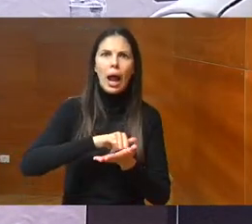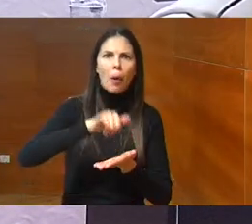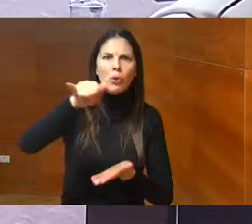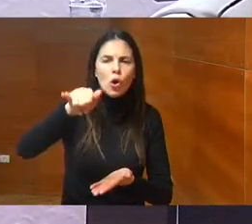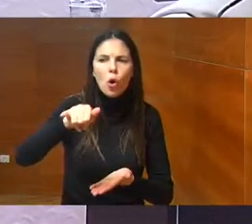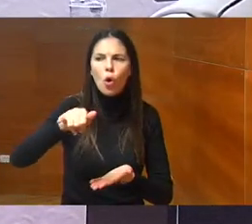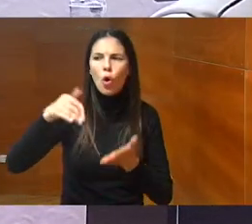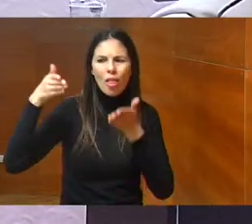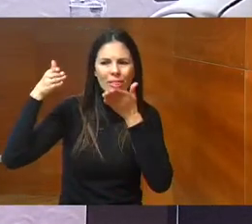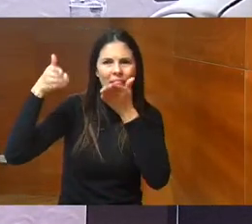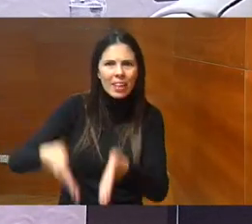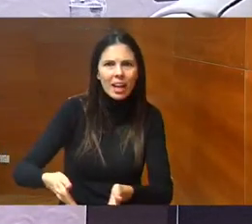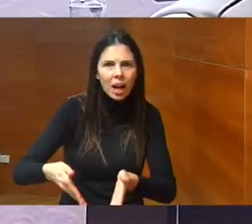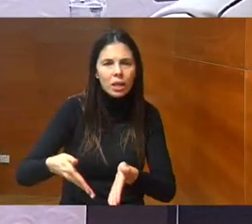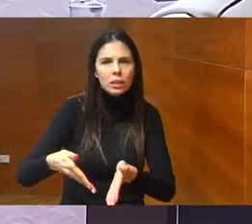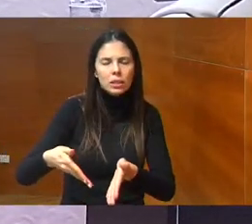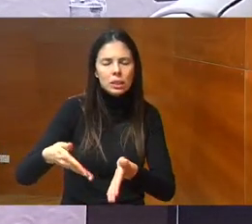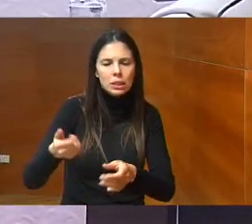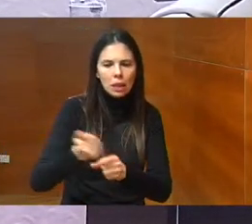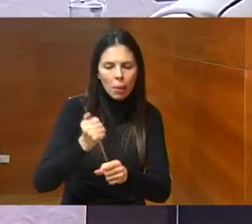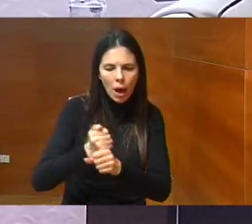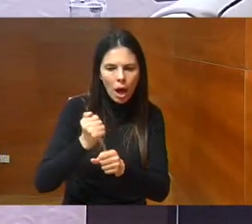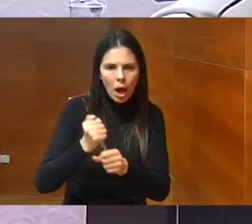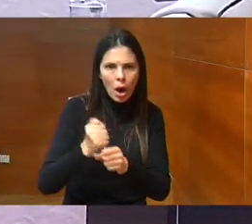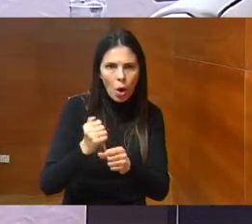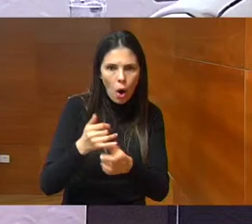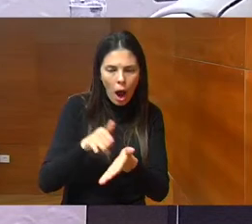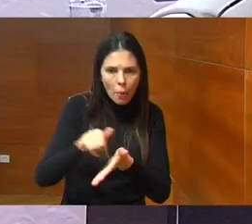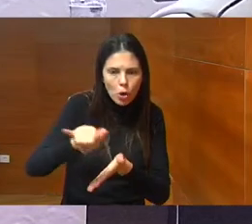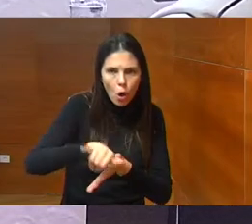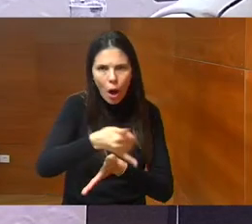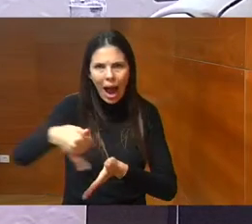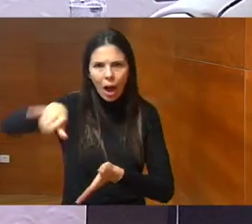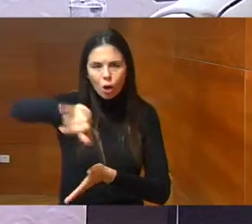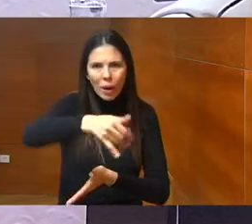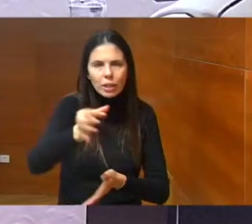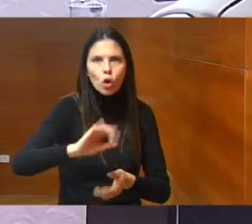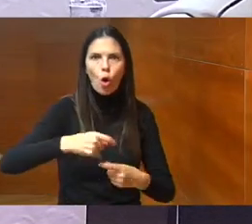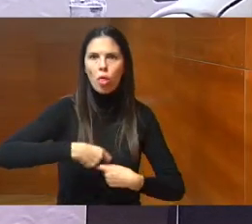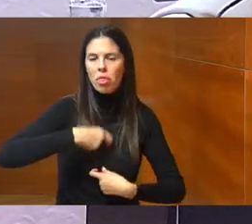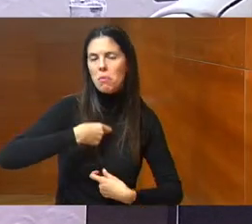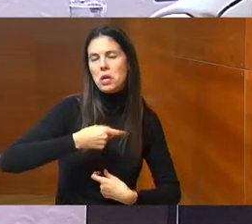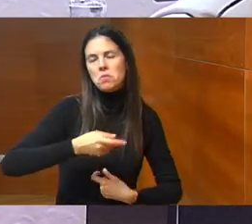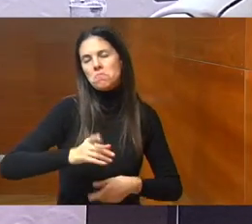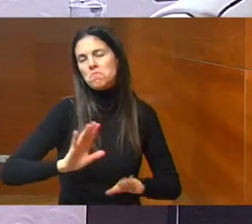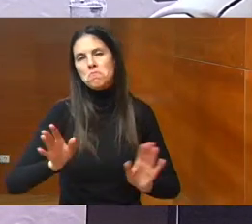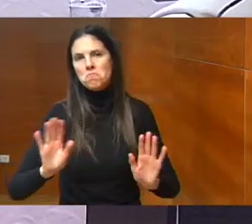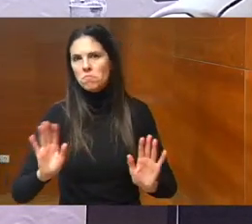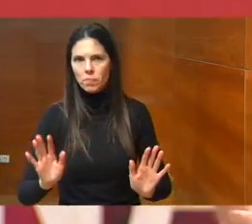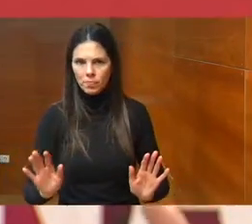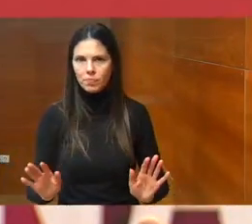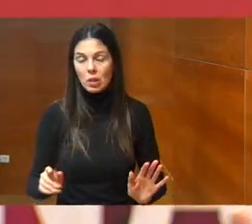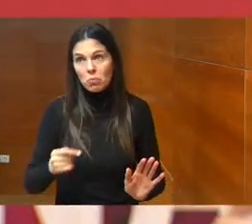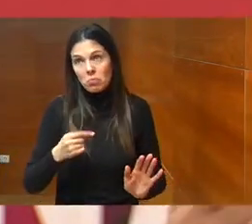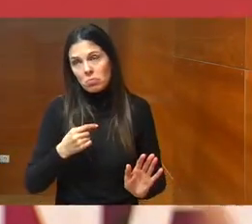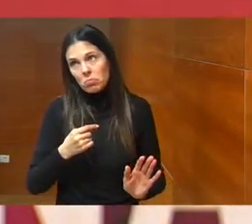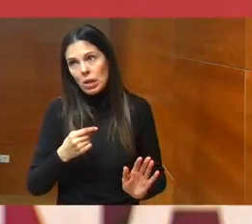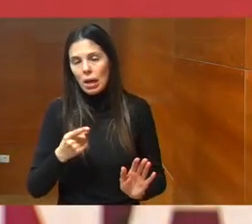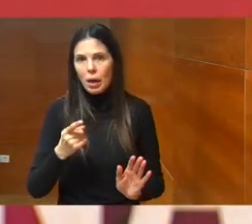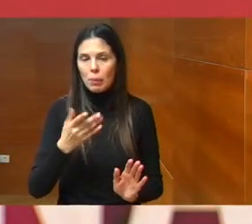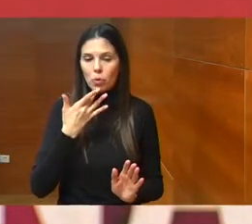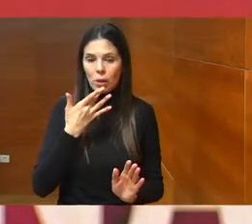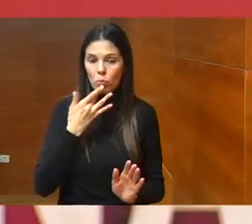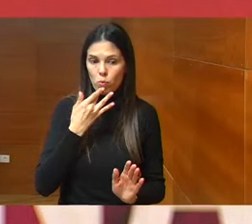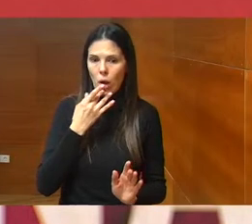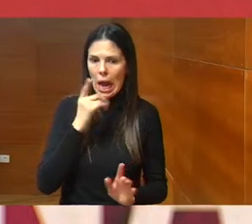a dedicarse Aviación o boa acrobático civil como era normal bueno normal había